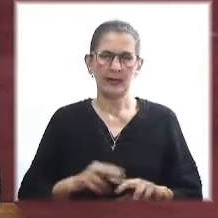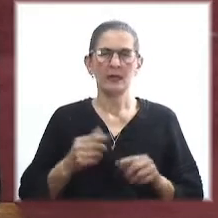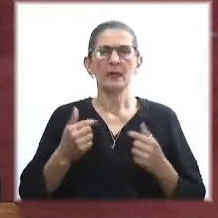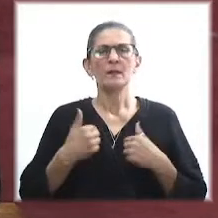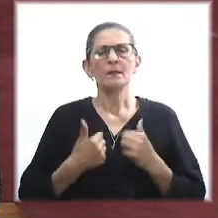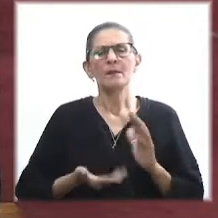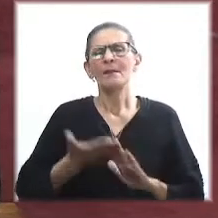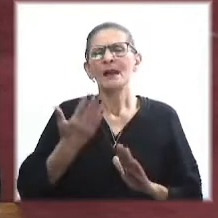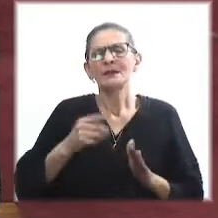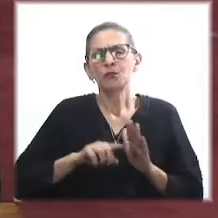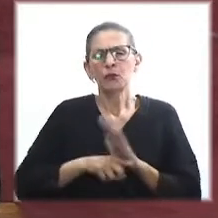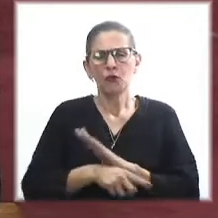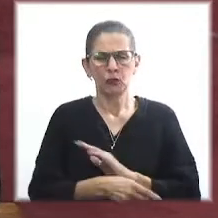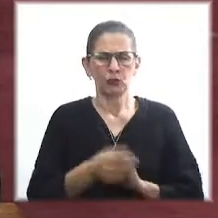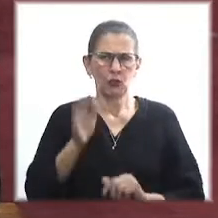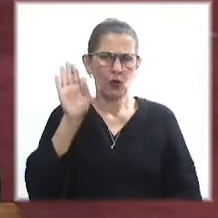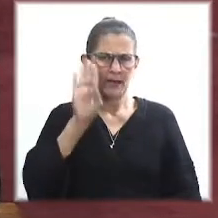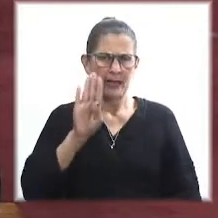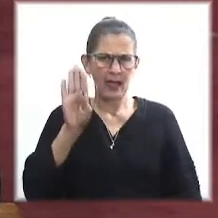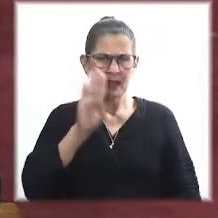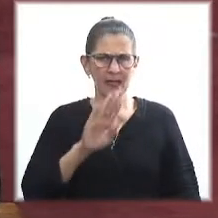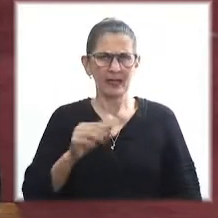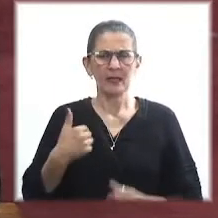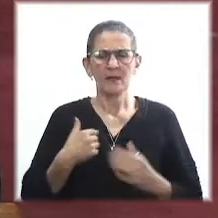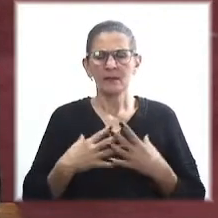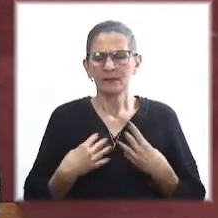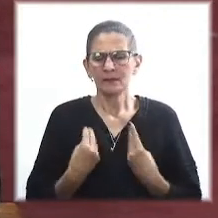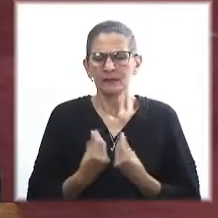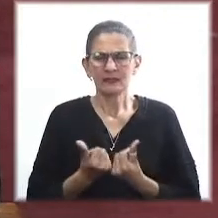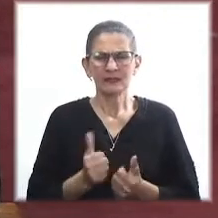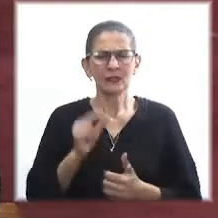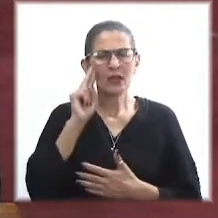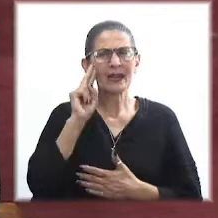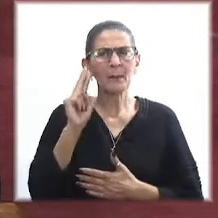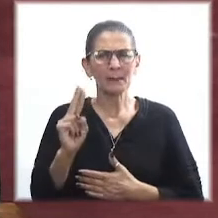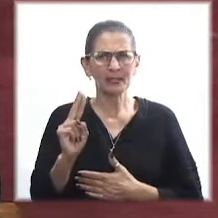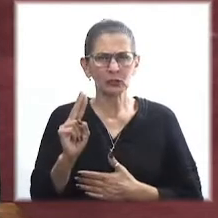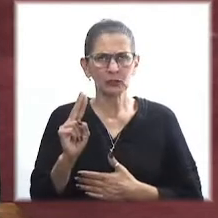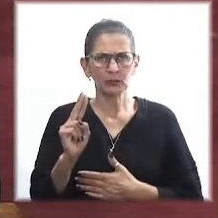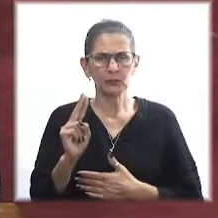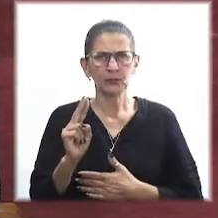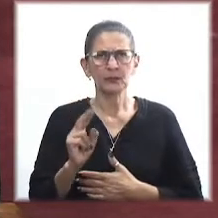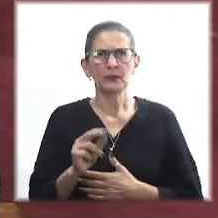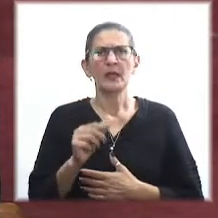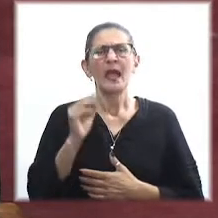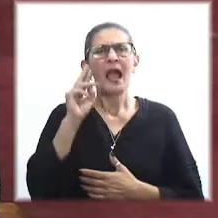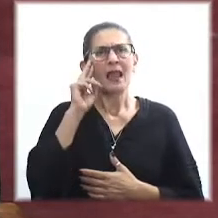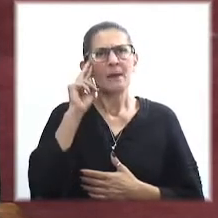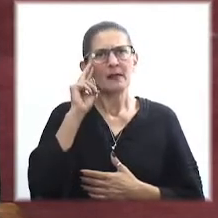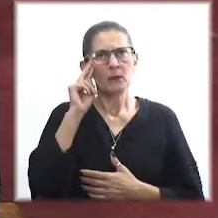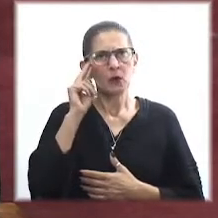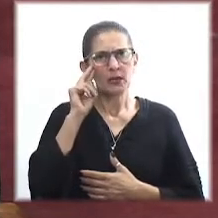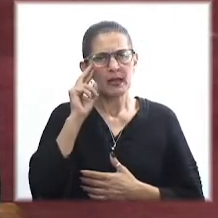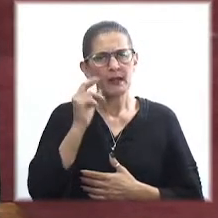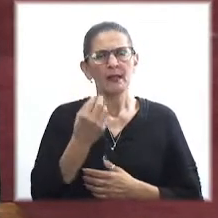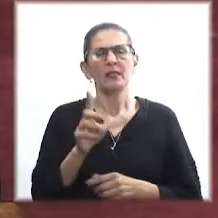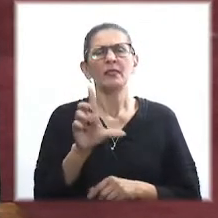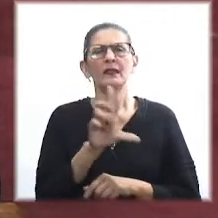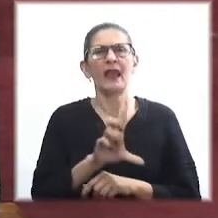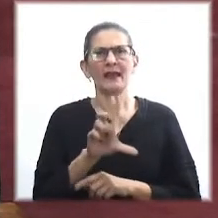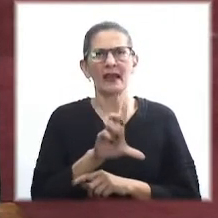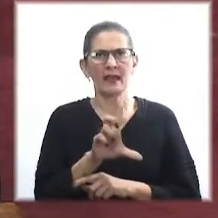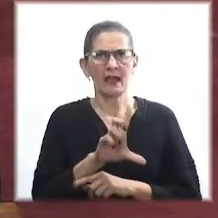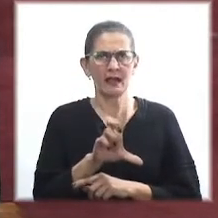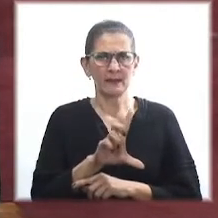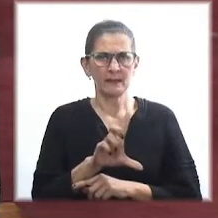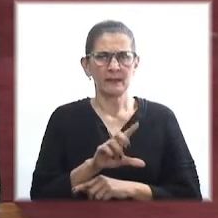nuestro profundo homenaje, nuestro sentido respeto a la memoria del doctor Jorge